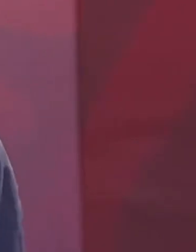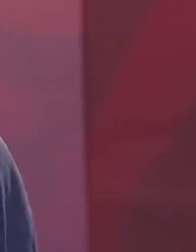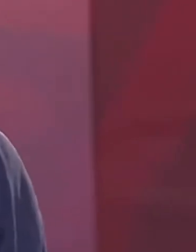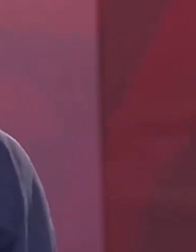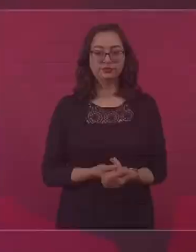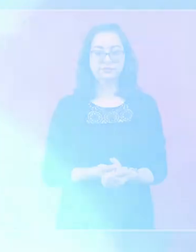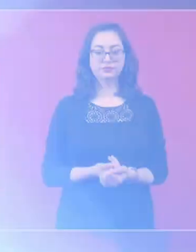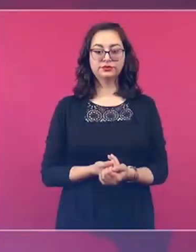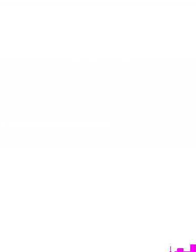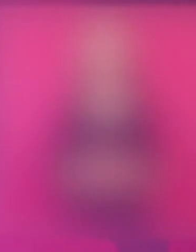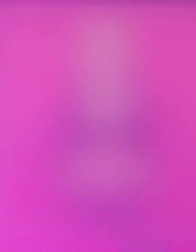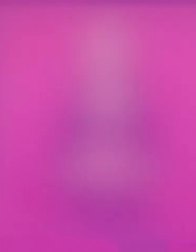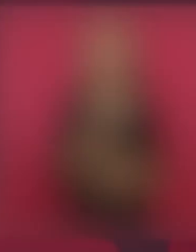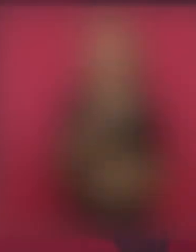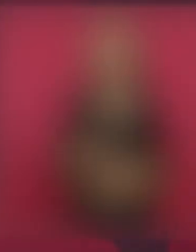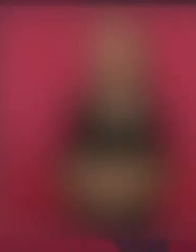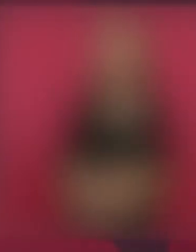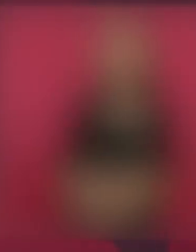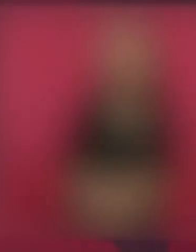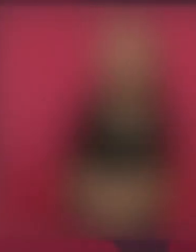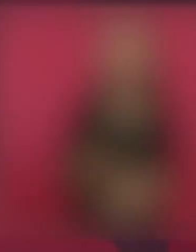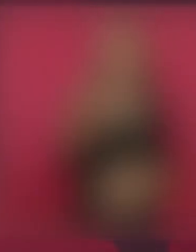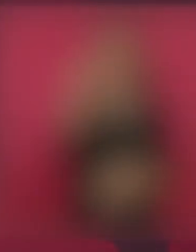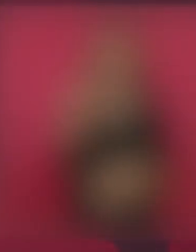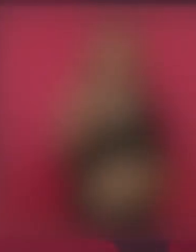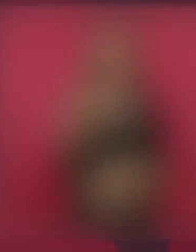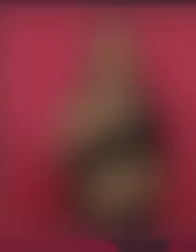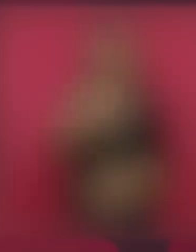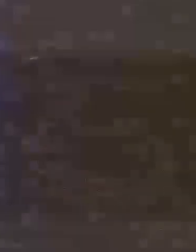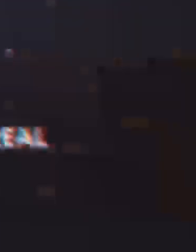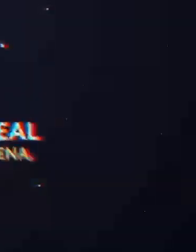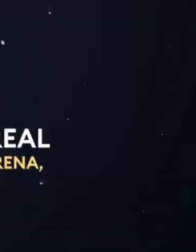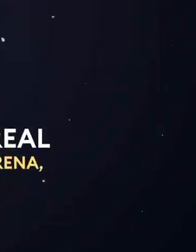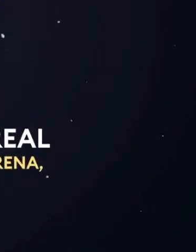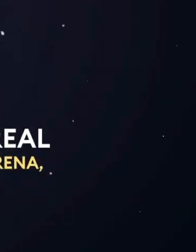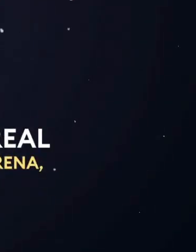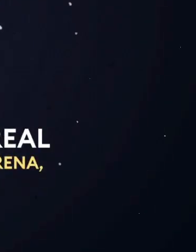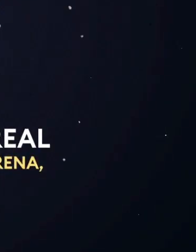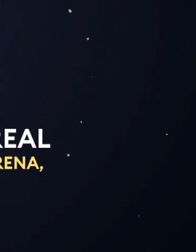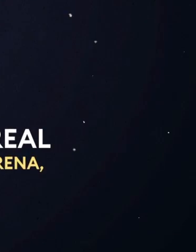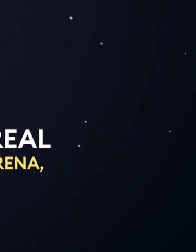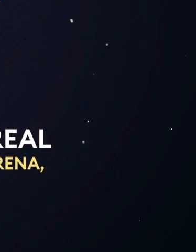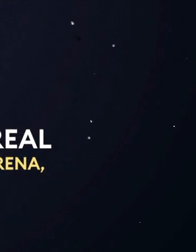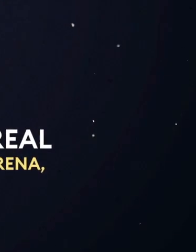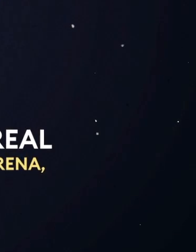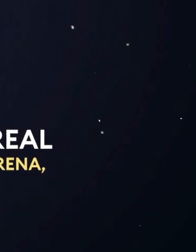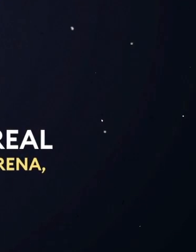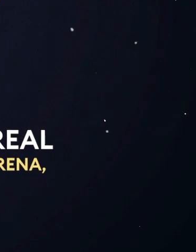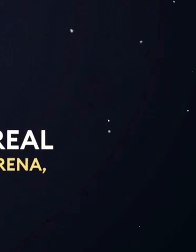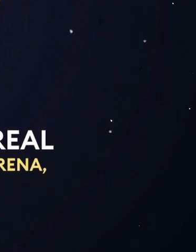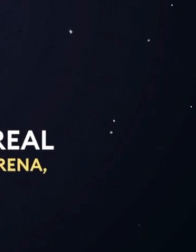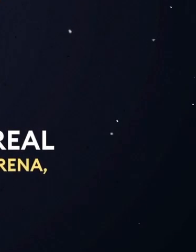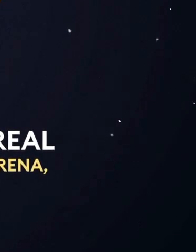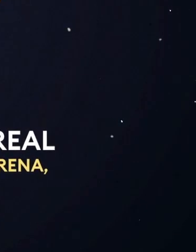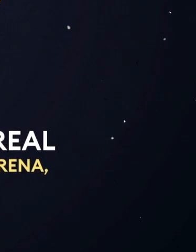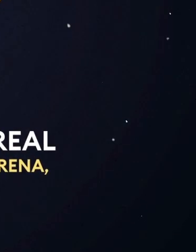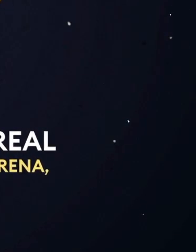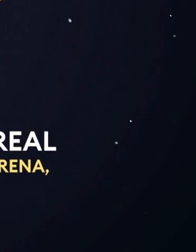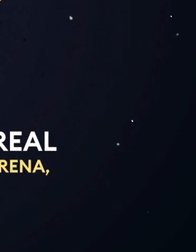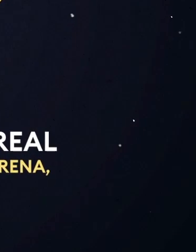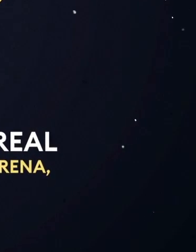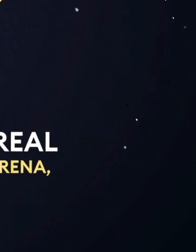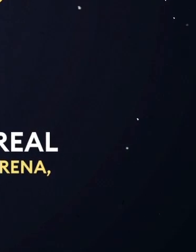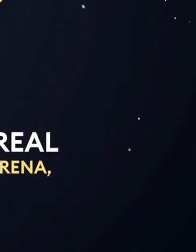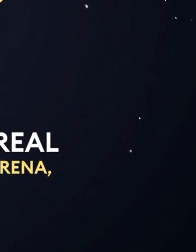No hay imposición. El mandatario reconoció que por Morena, además del canciller, se encuentra la jefa de gobierno, Claudia